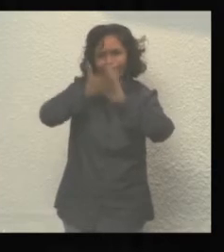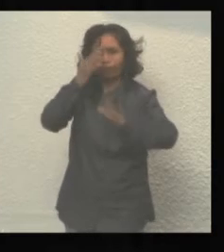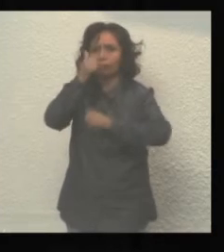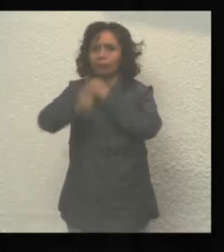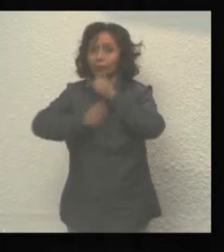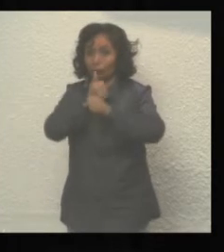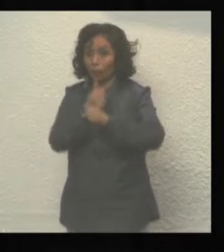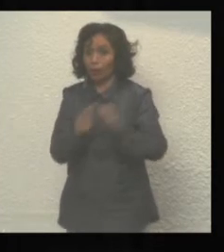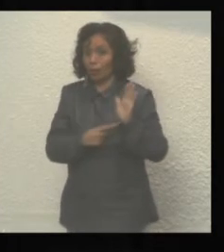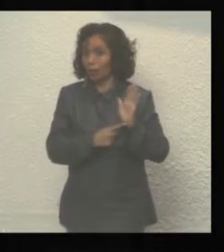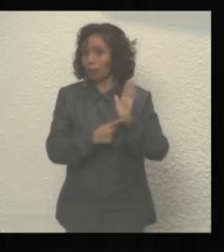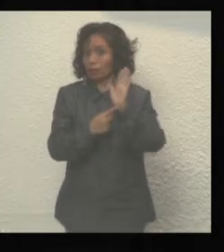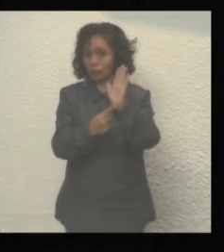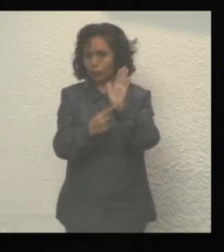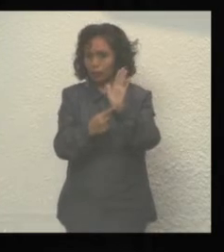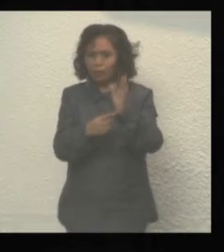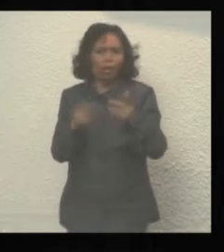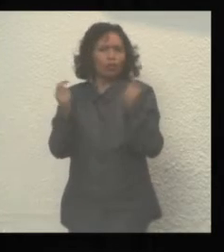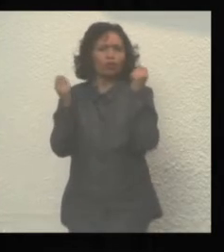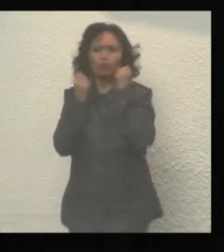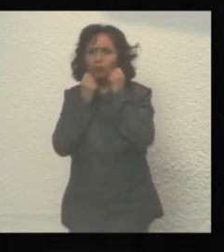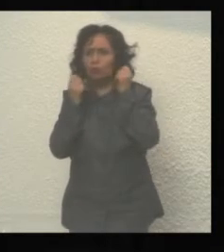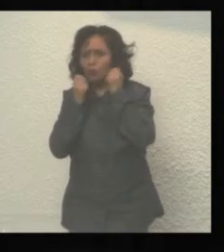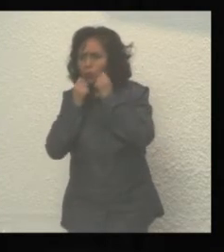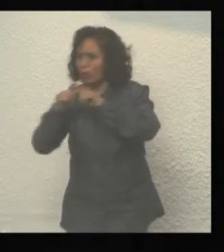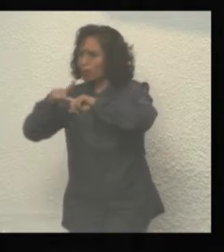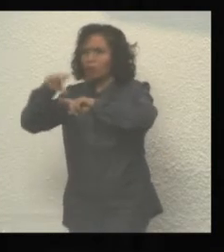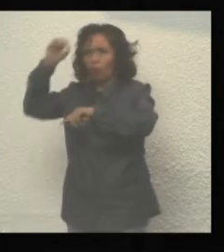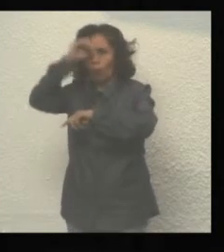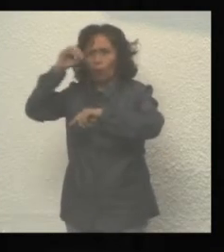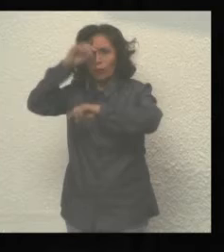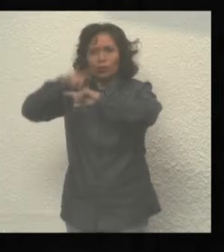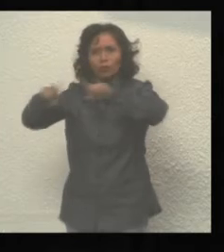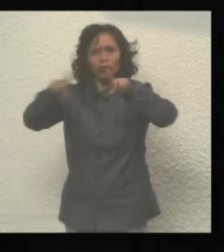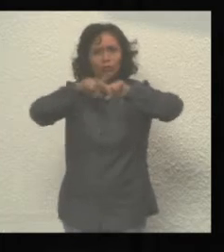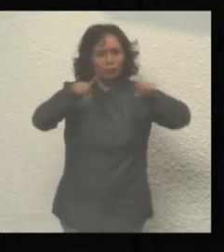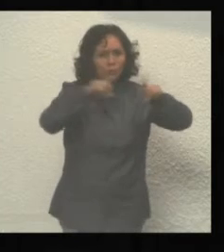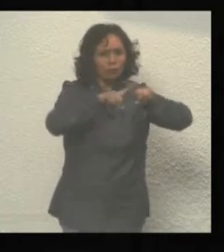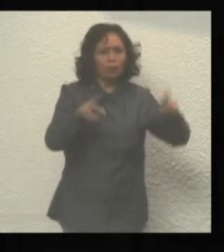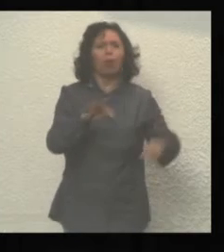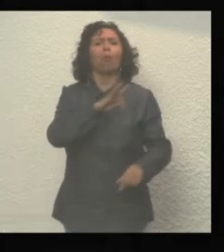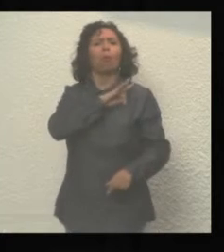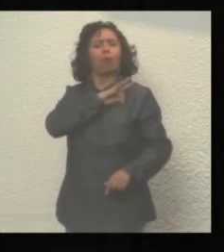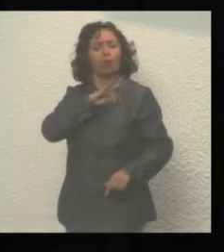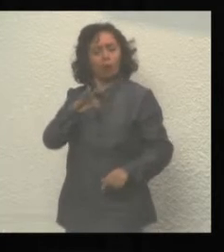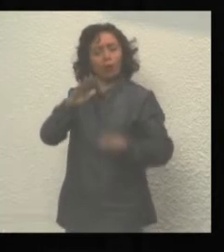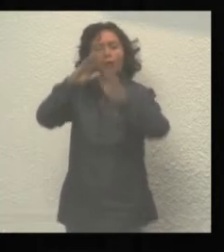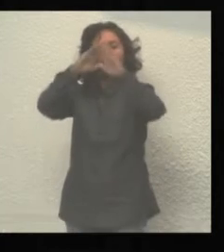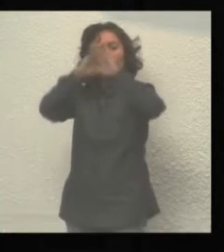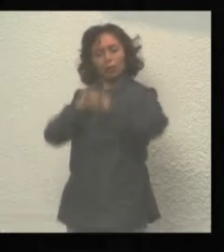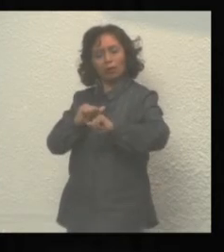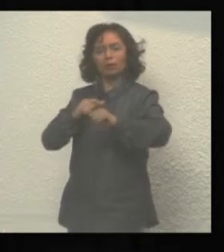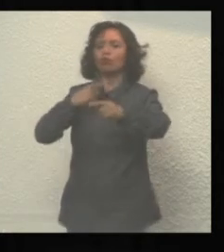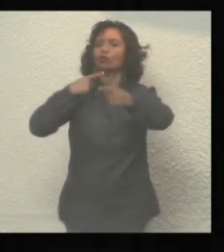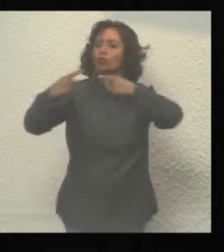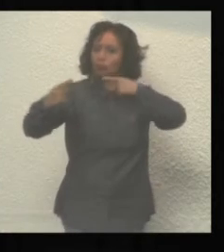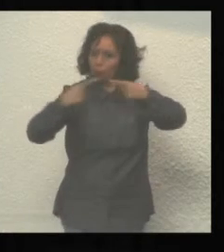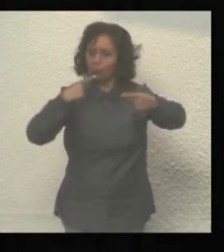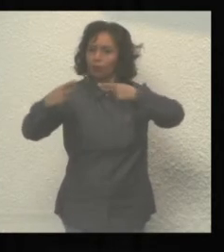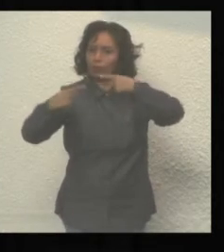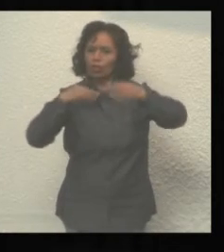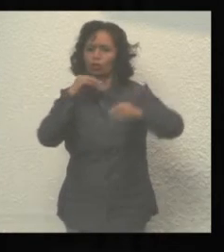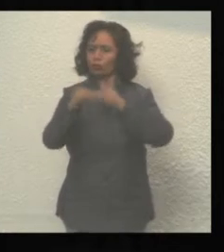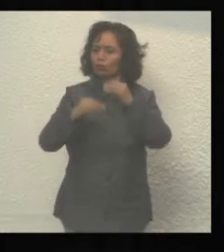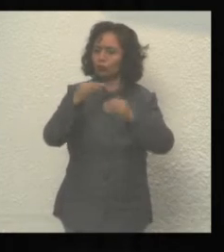muestra cómo, más allá de las diferencias, podemos establecer consensos que enriquecen el debate sobre las